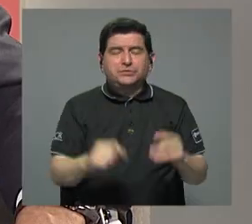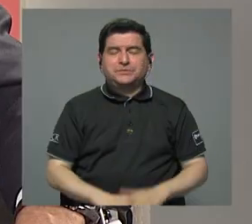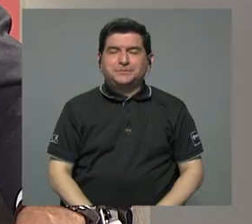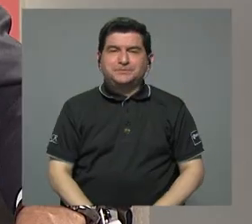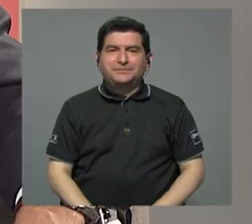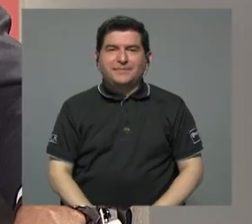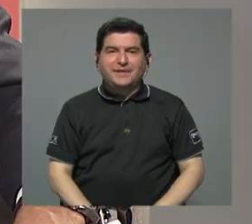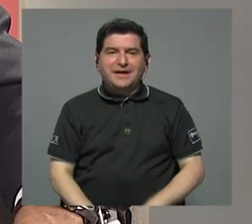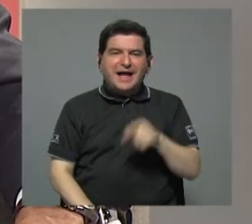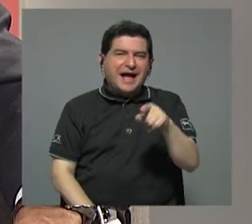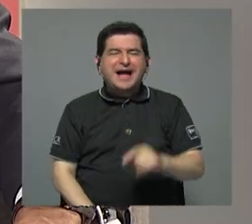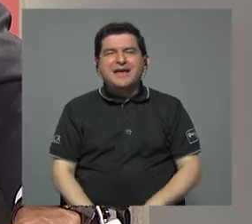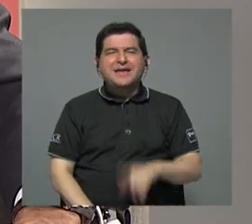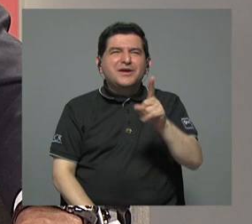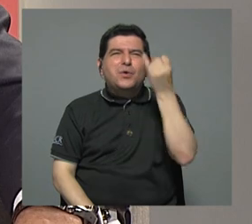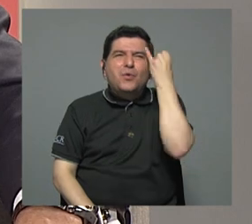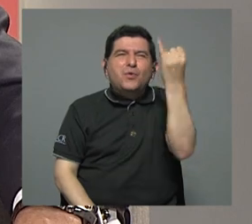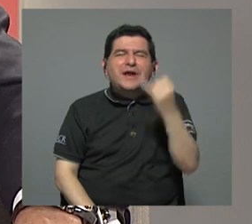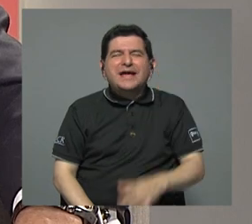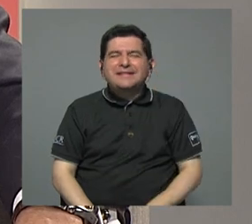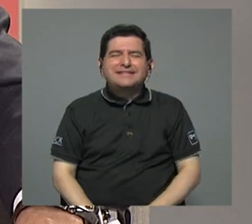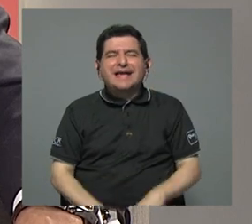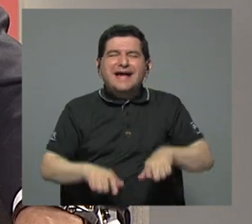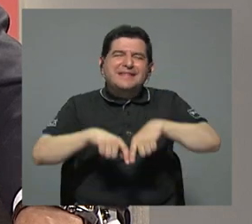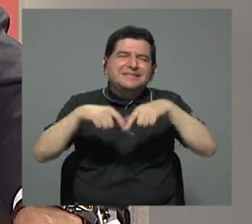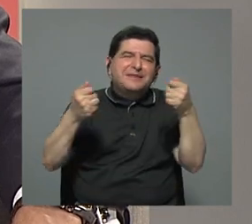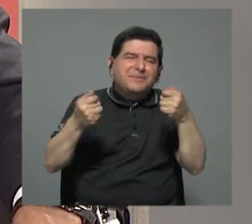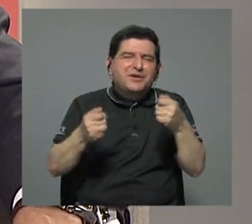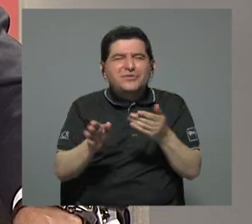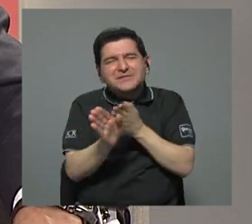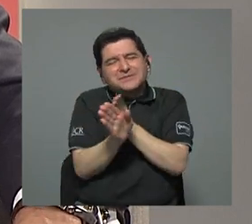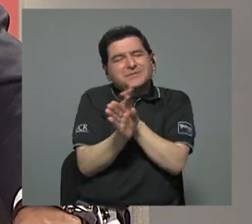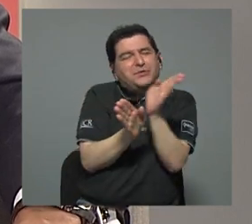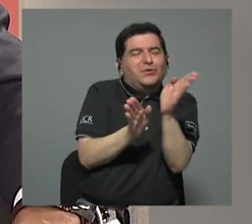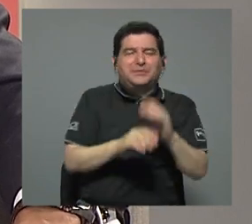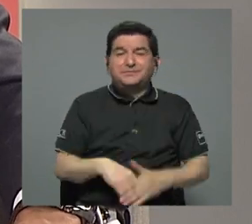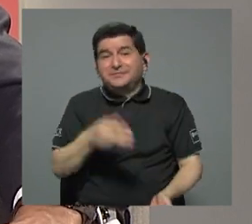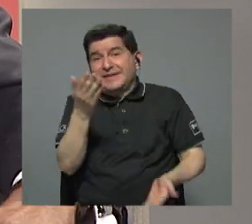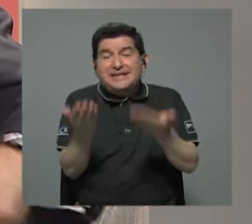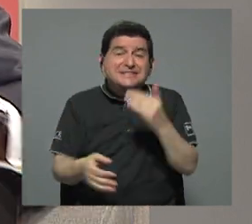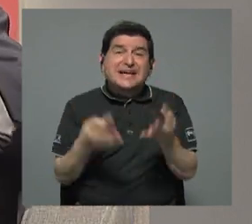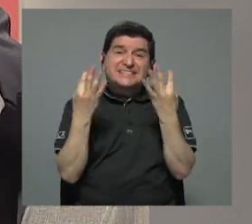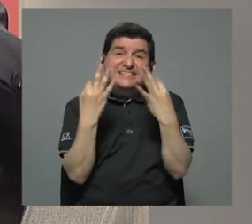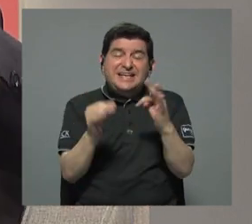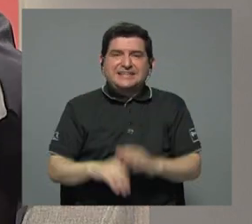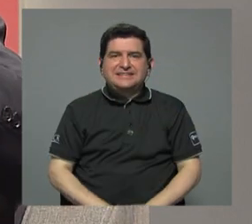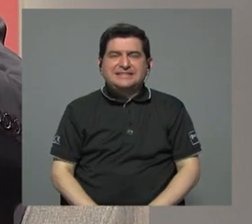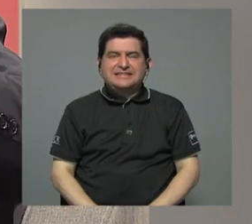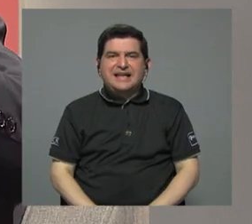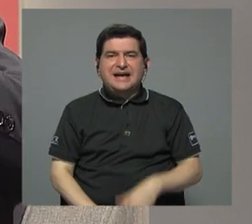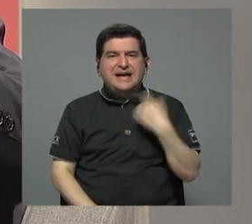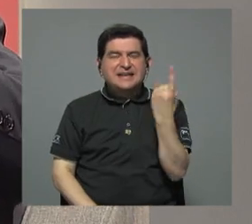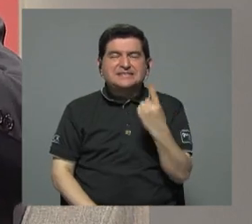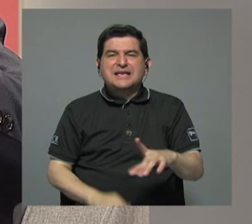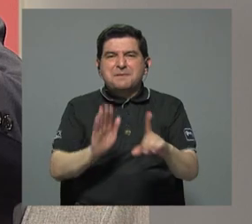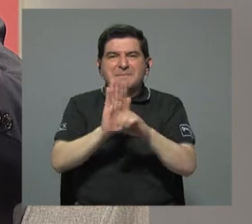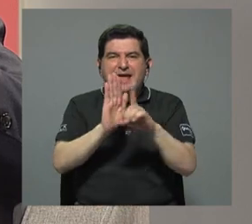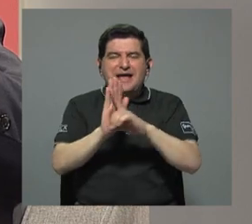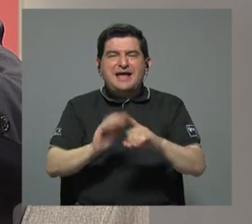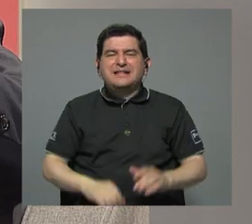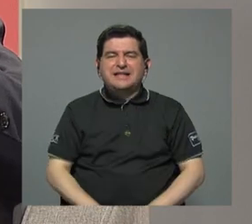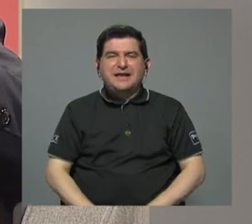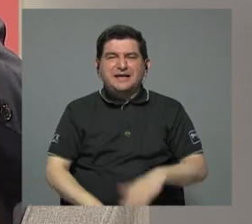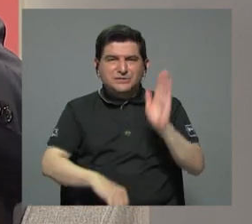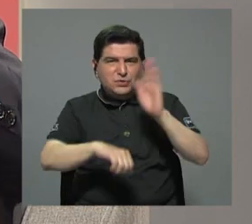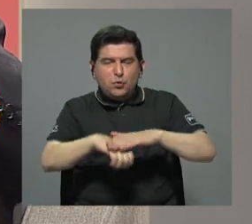hay un desliz que es muy periodístico hay un periodístico laura que es pretender recargar la mano siempre el derecho y el problema no